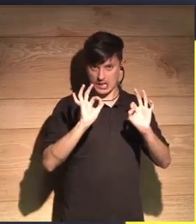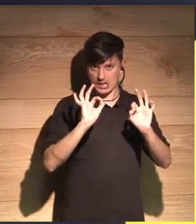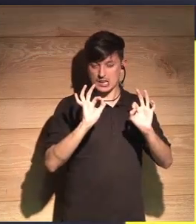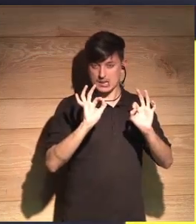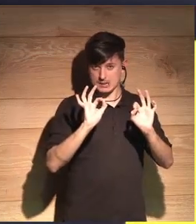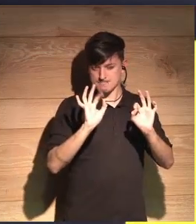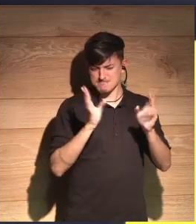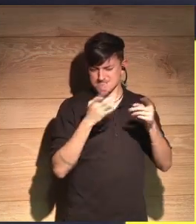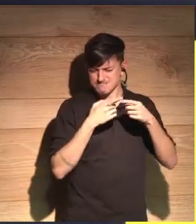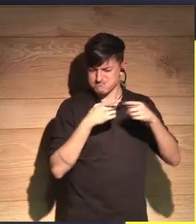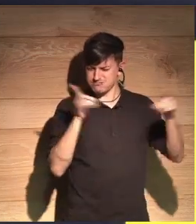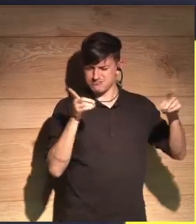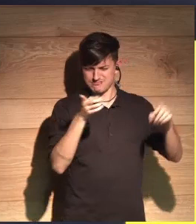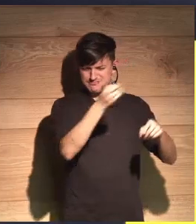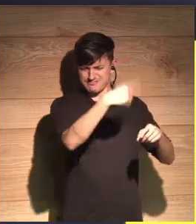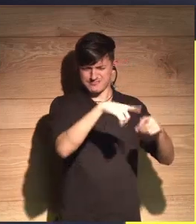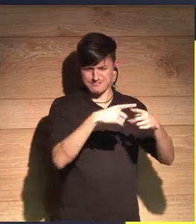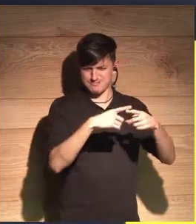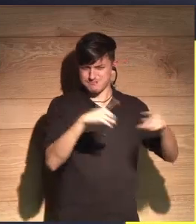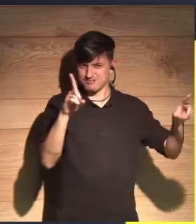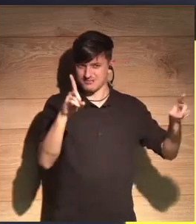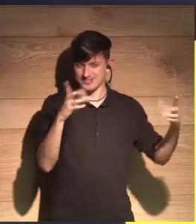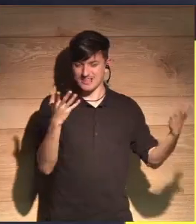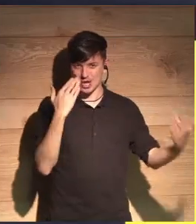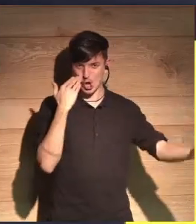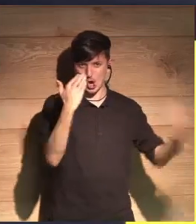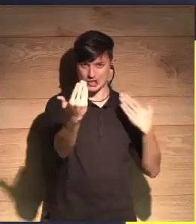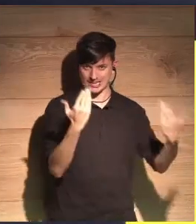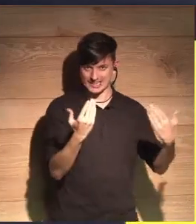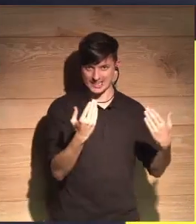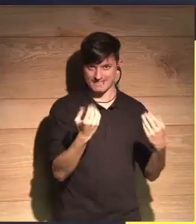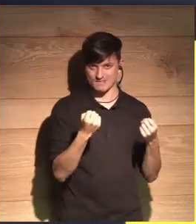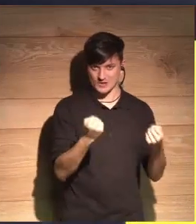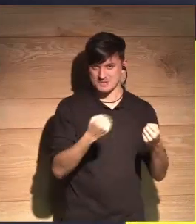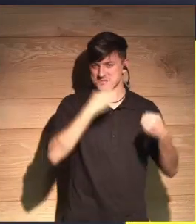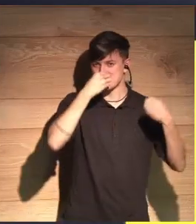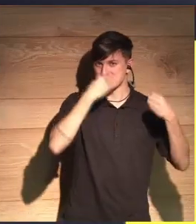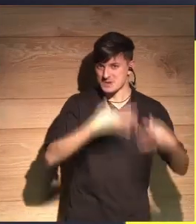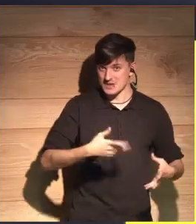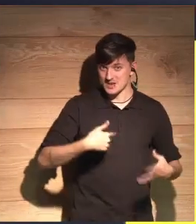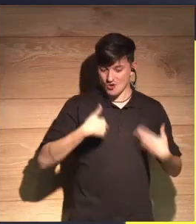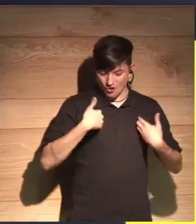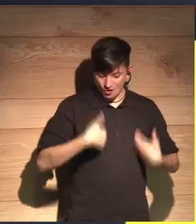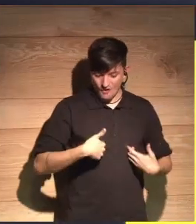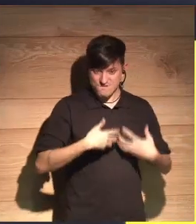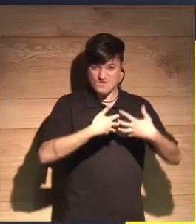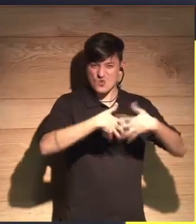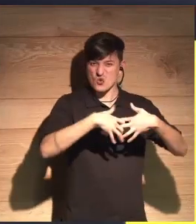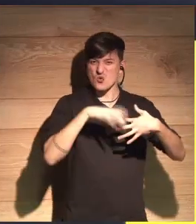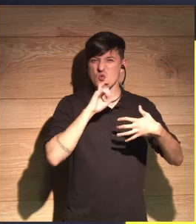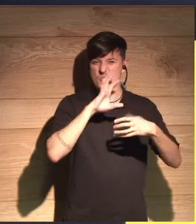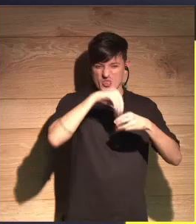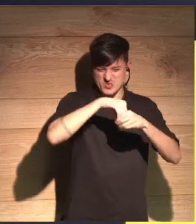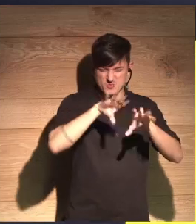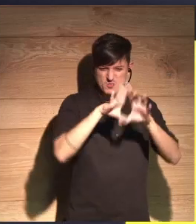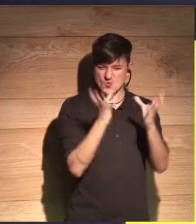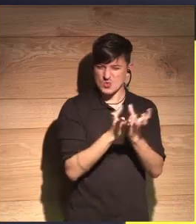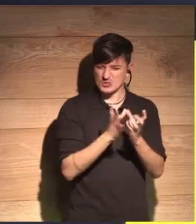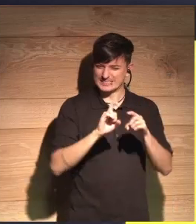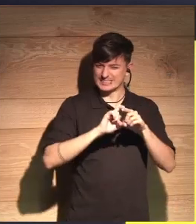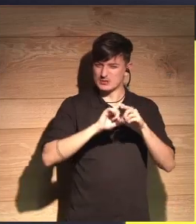muy distinta de vos así que somos un buen contraste de cómo funcionó en este mundo de cierto tipo de